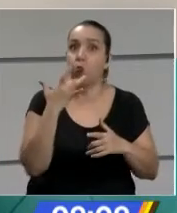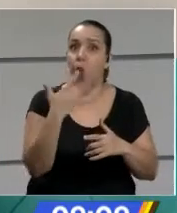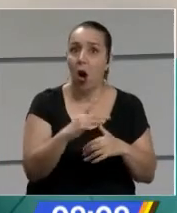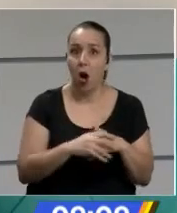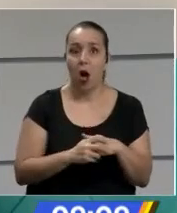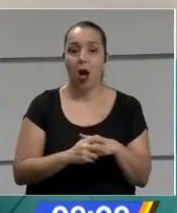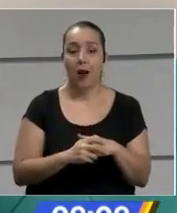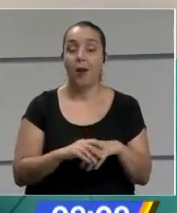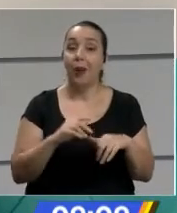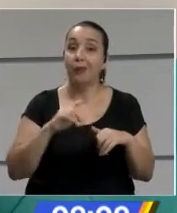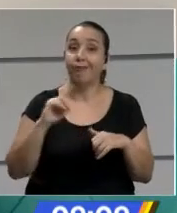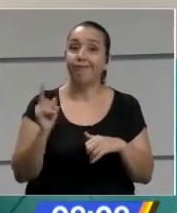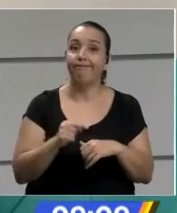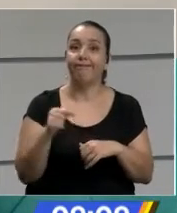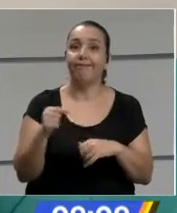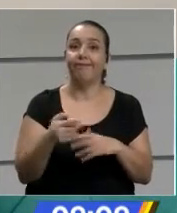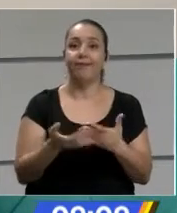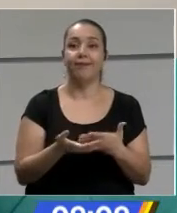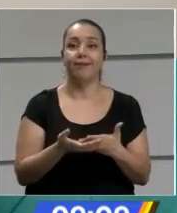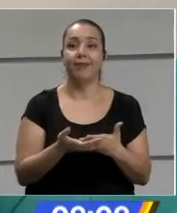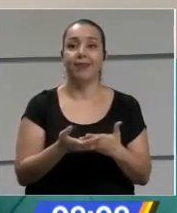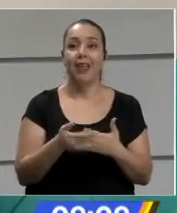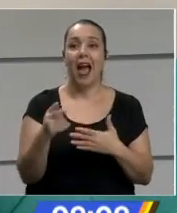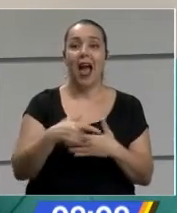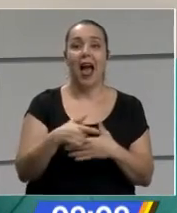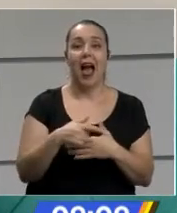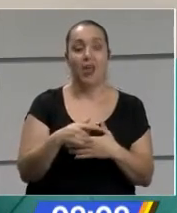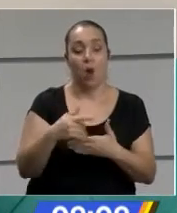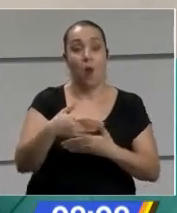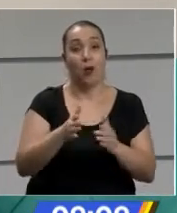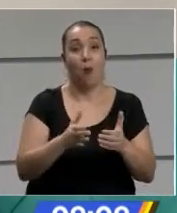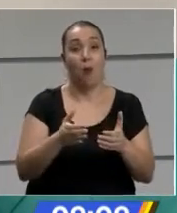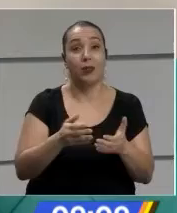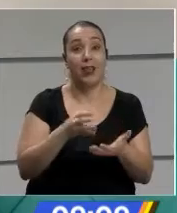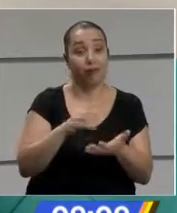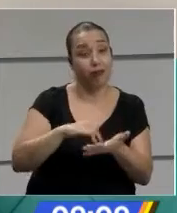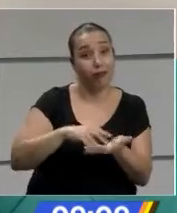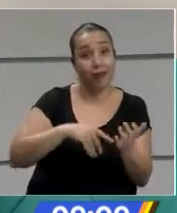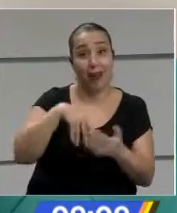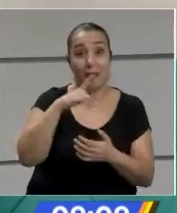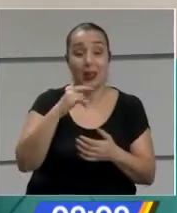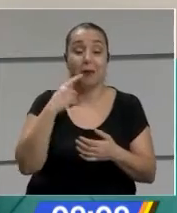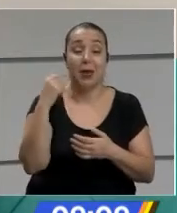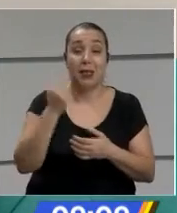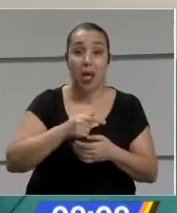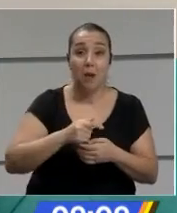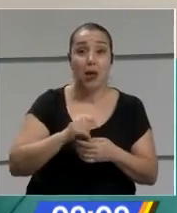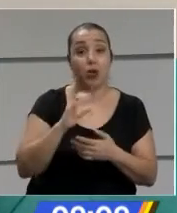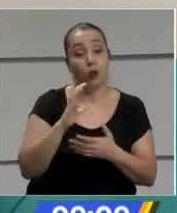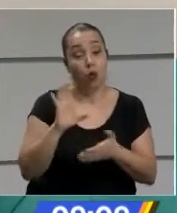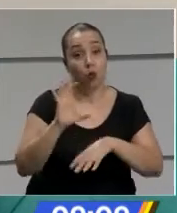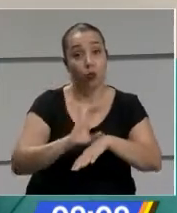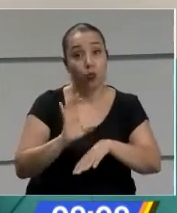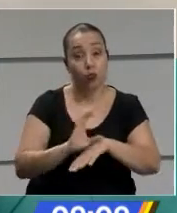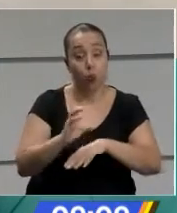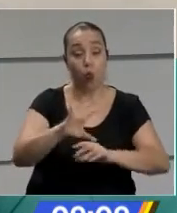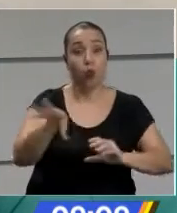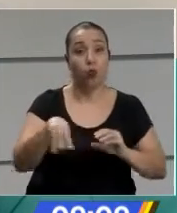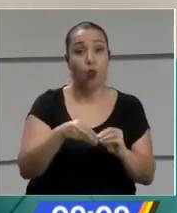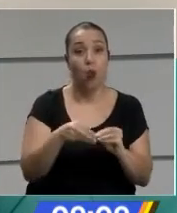Sin embargo, hay rice and beans con lo que usted lo quiera acompañar. Delicioso. Rice and beans con lo que usted lo quiera